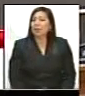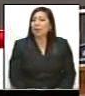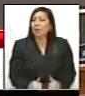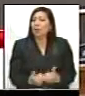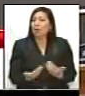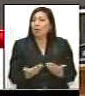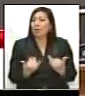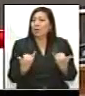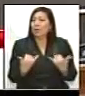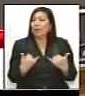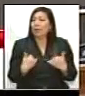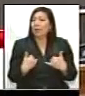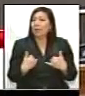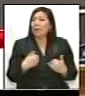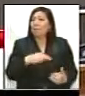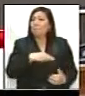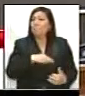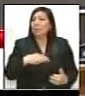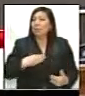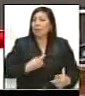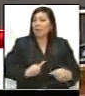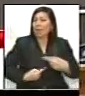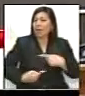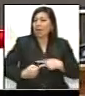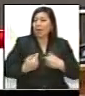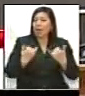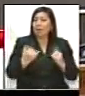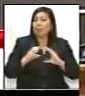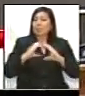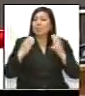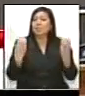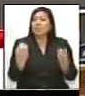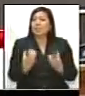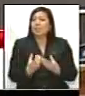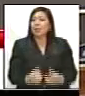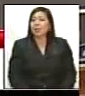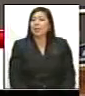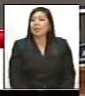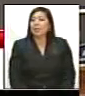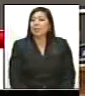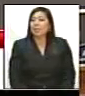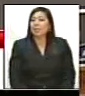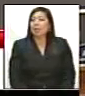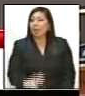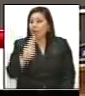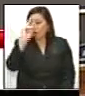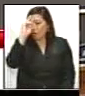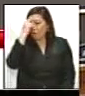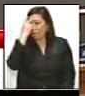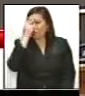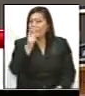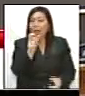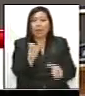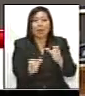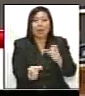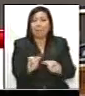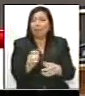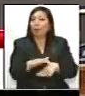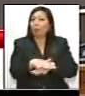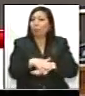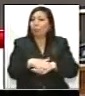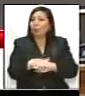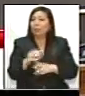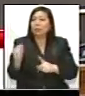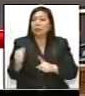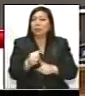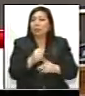estos guiones que tienen los ministros que están viniendo a este Congreso, confunden a la ciudadanía, tratando de